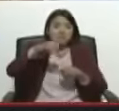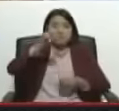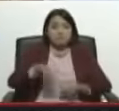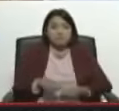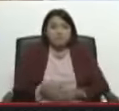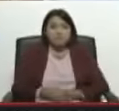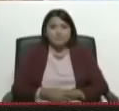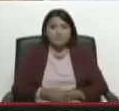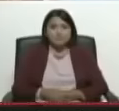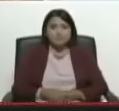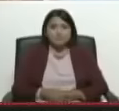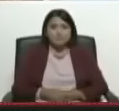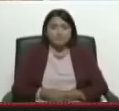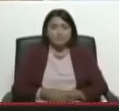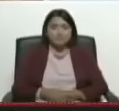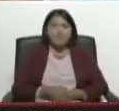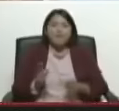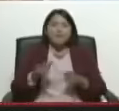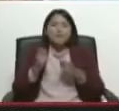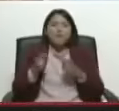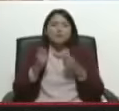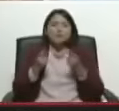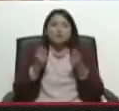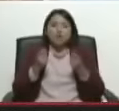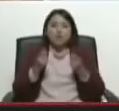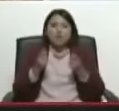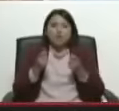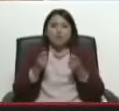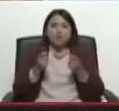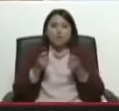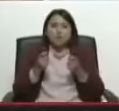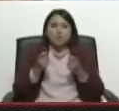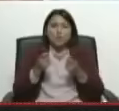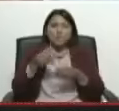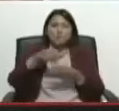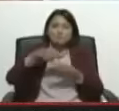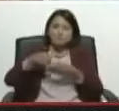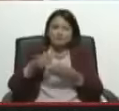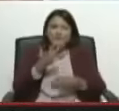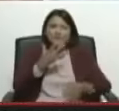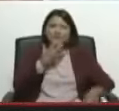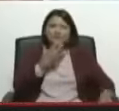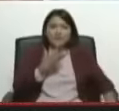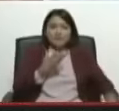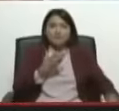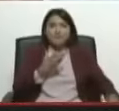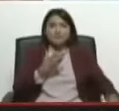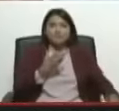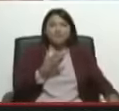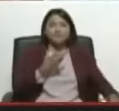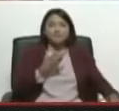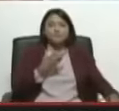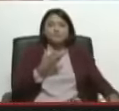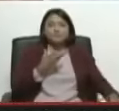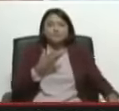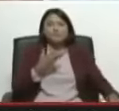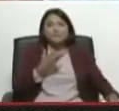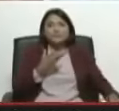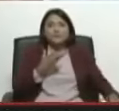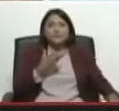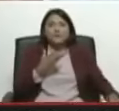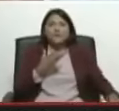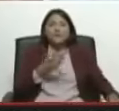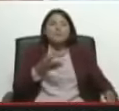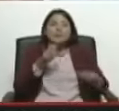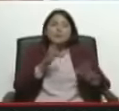esta promoción de el referendo del día 3 de diciembre por el